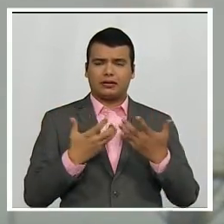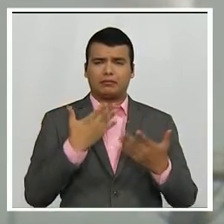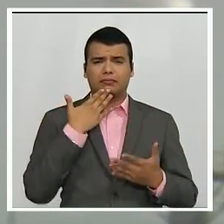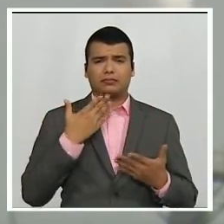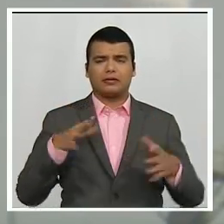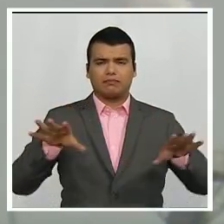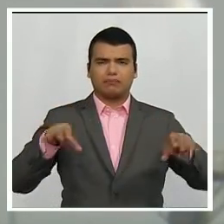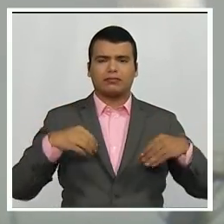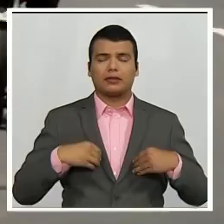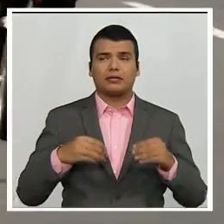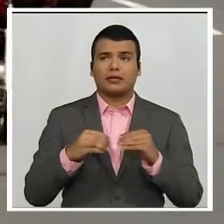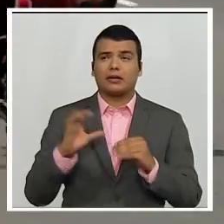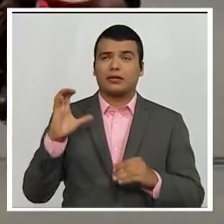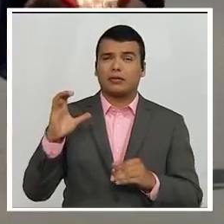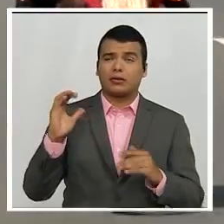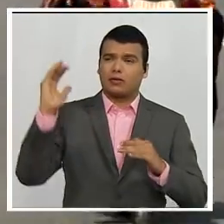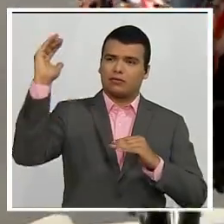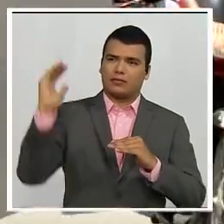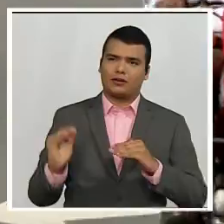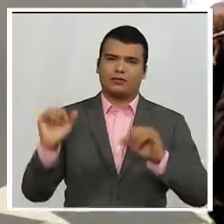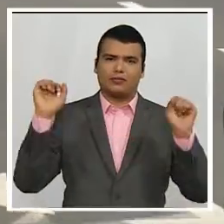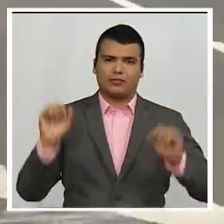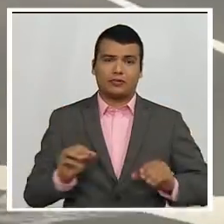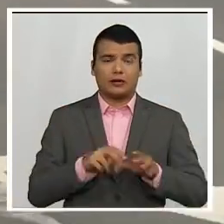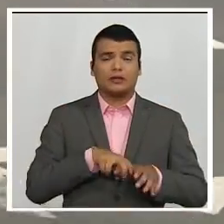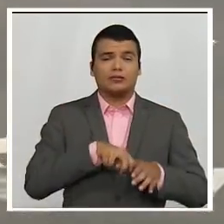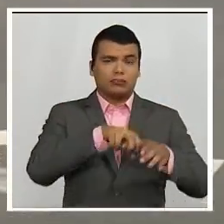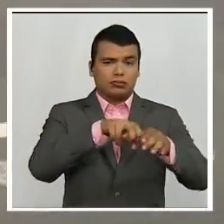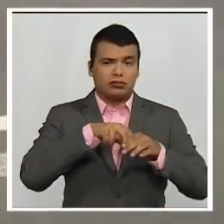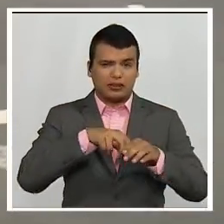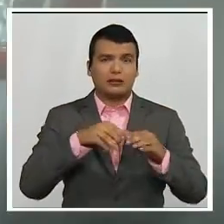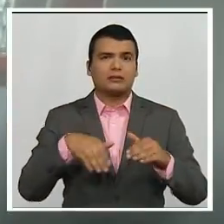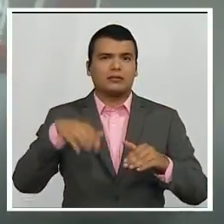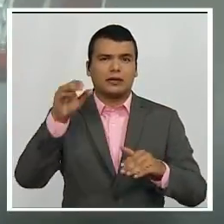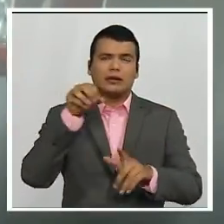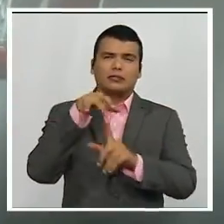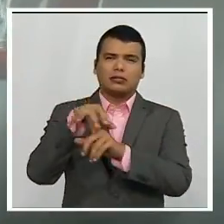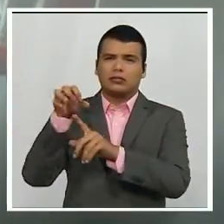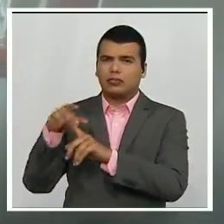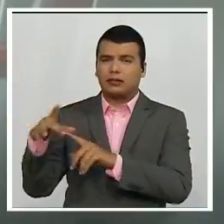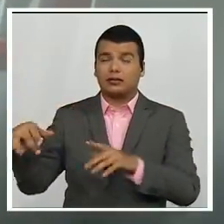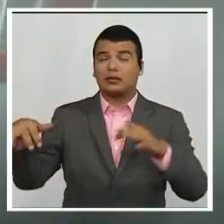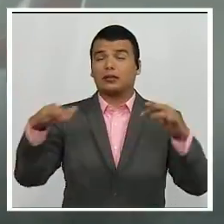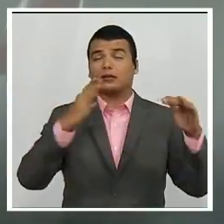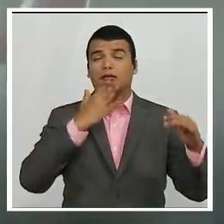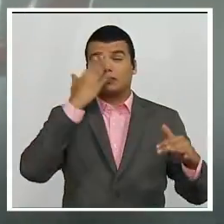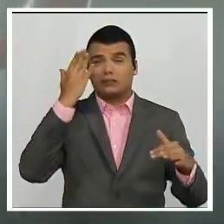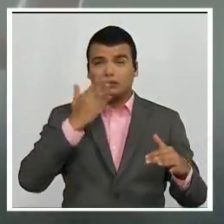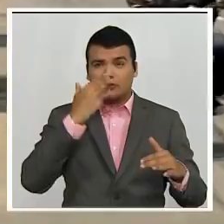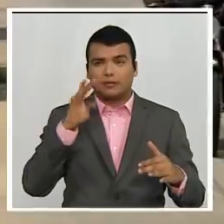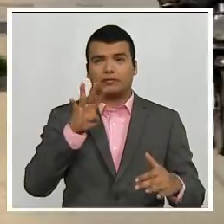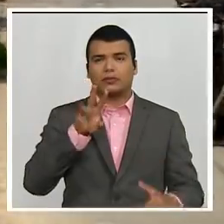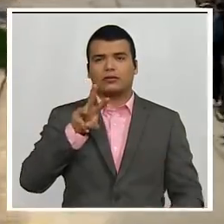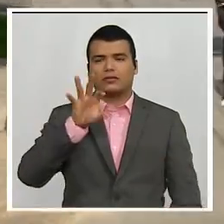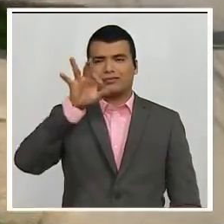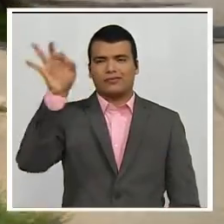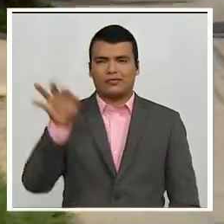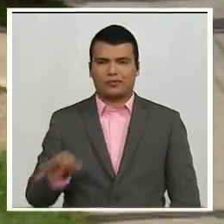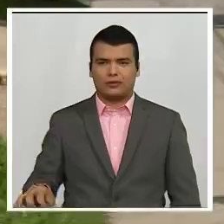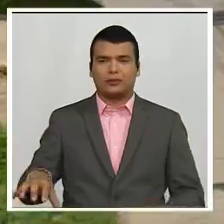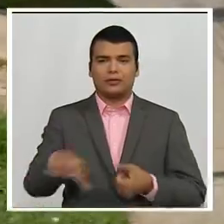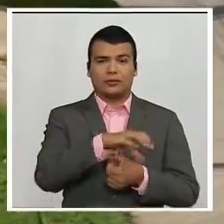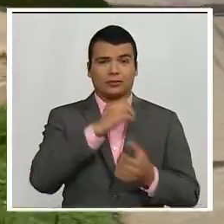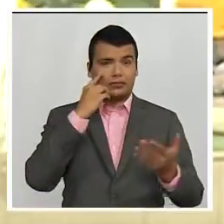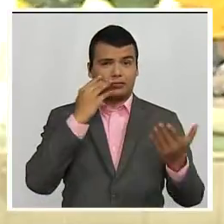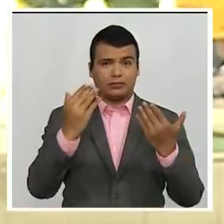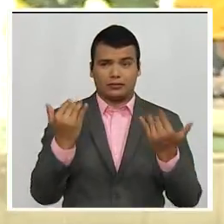que está emitiendo la ciudad el sector de transporte es el de mayor generación de gases de efecto invernadero con un 43% del total de la ciudad